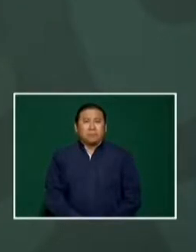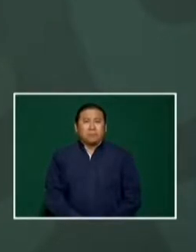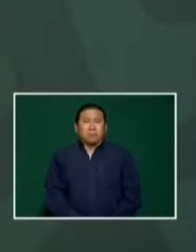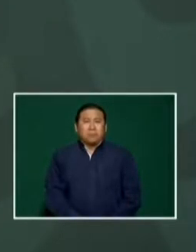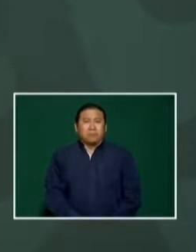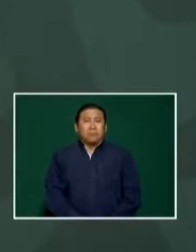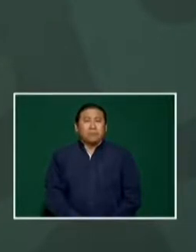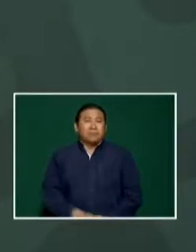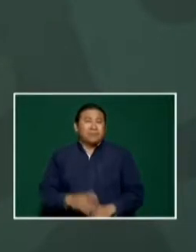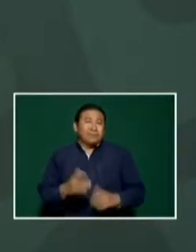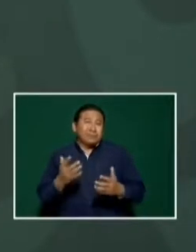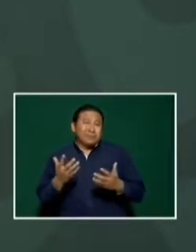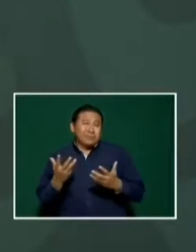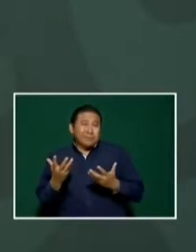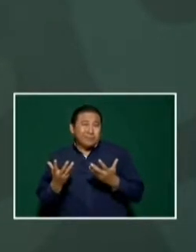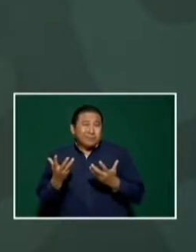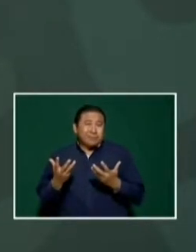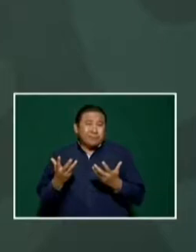actos